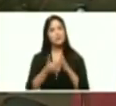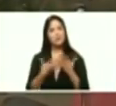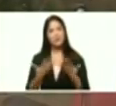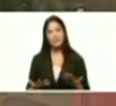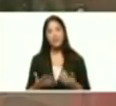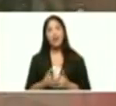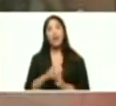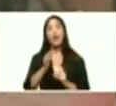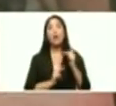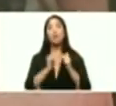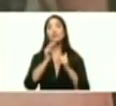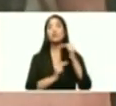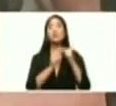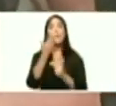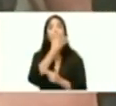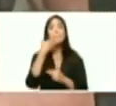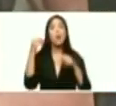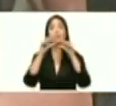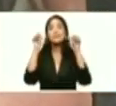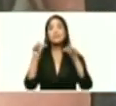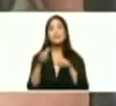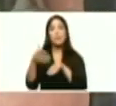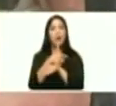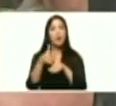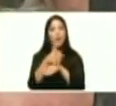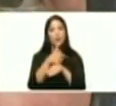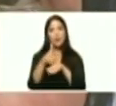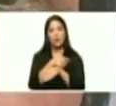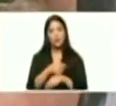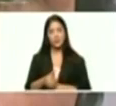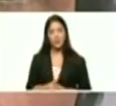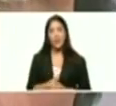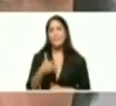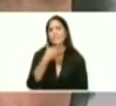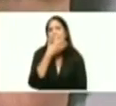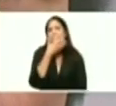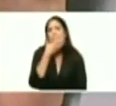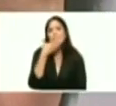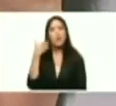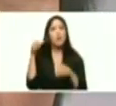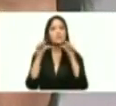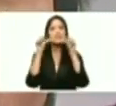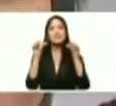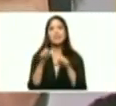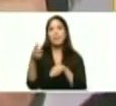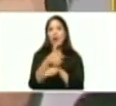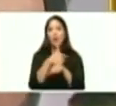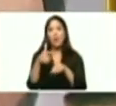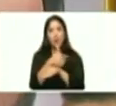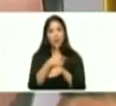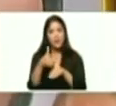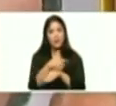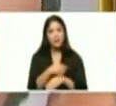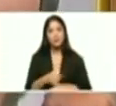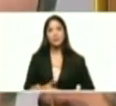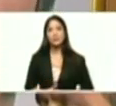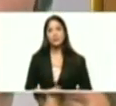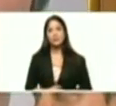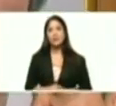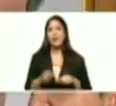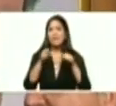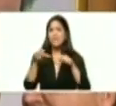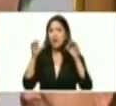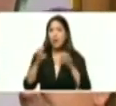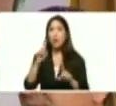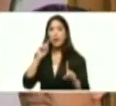de la construcción del mejor sistema de gobierno, el mejor sistema de gobierno, que se fijó